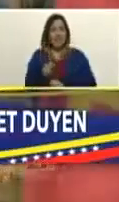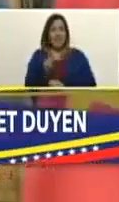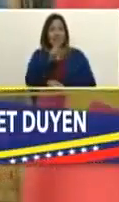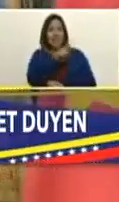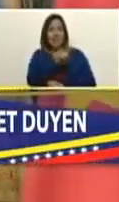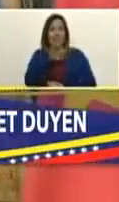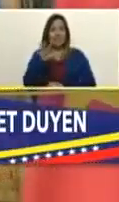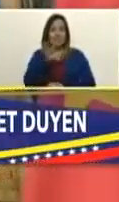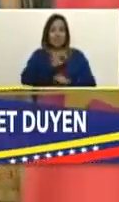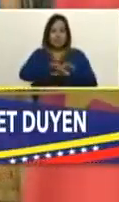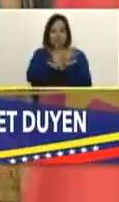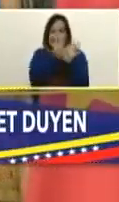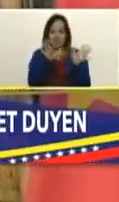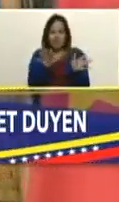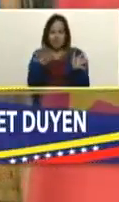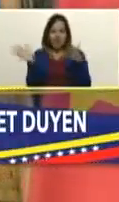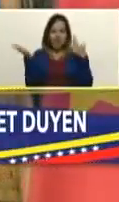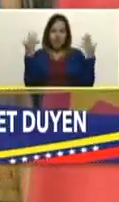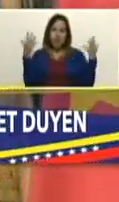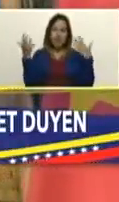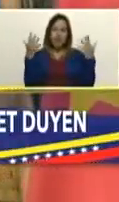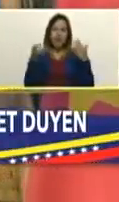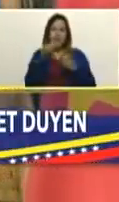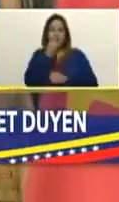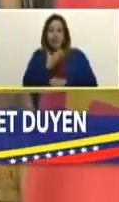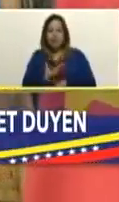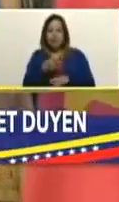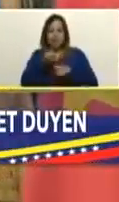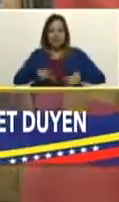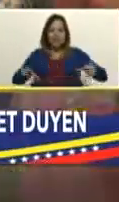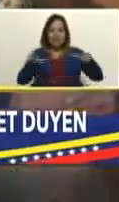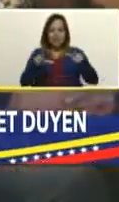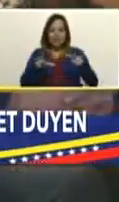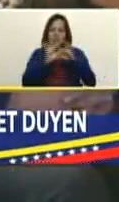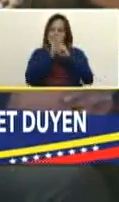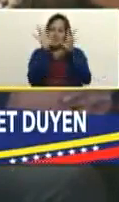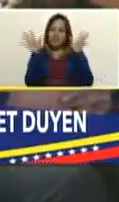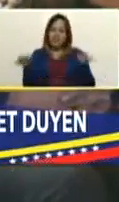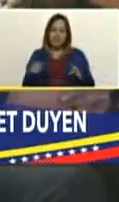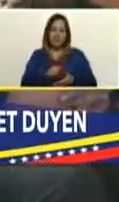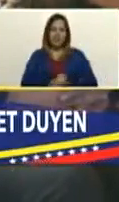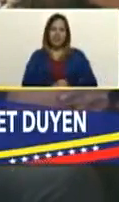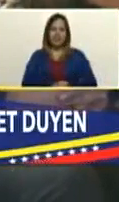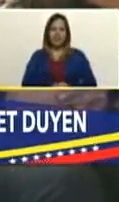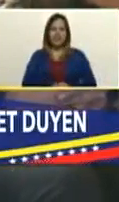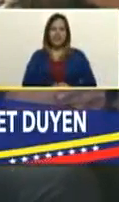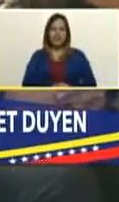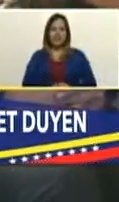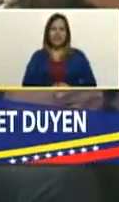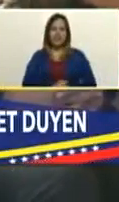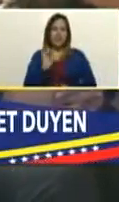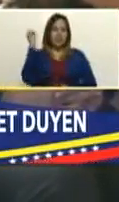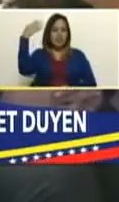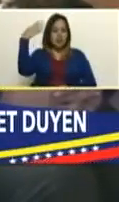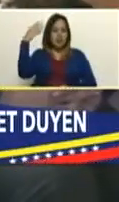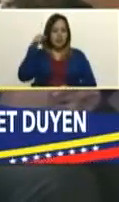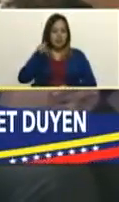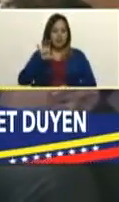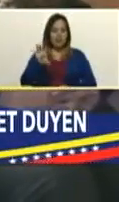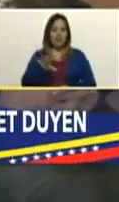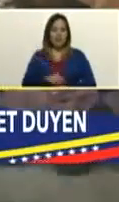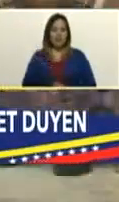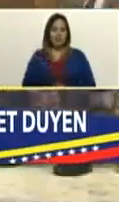la madrugada fresca vietnamita, bella, brillante del sol vietnamita.